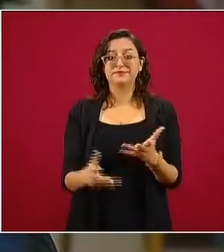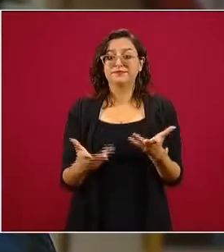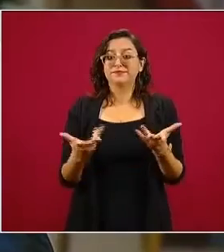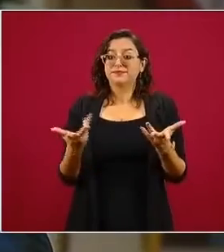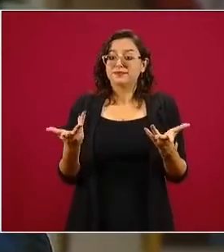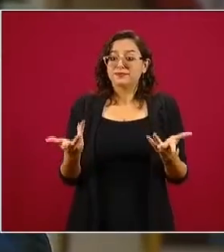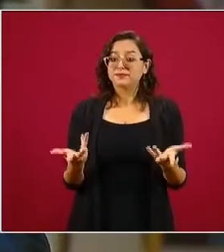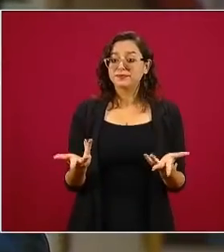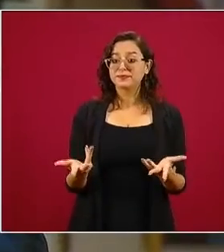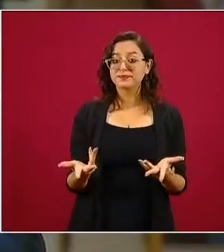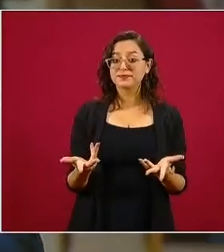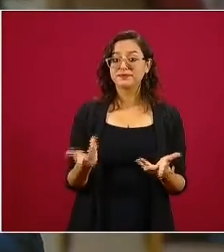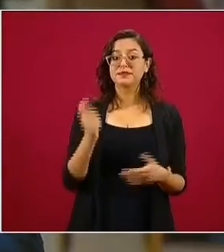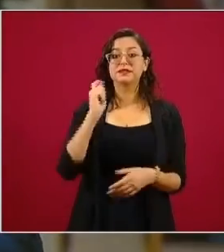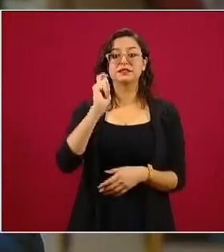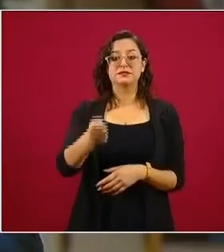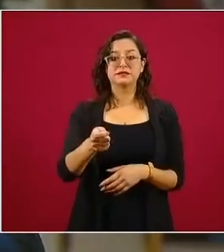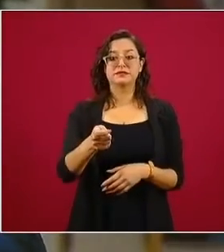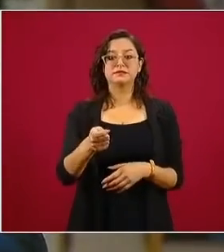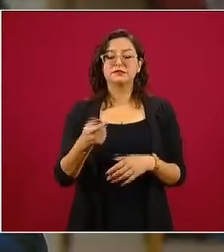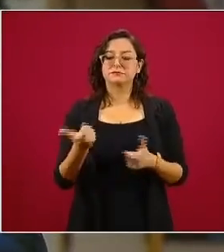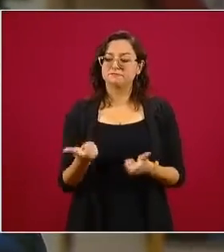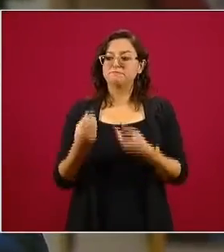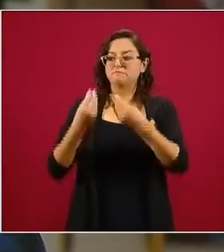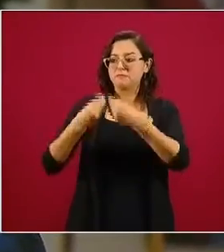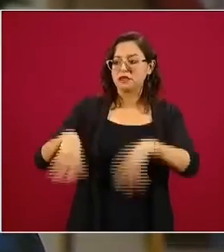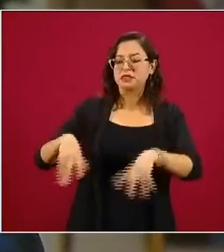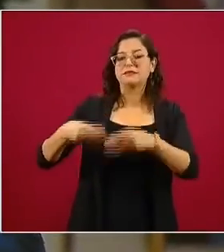traduce en fuga de divisas,